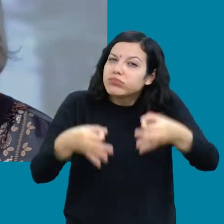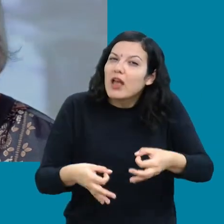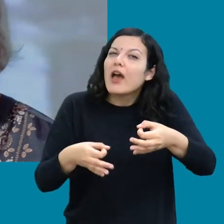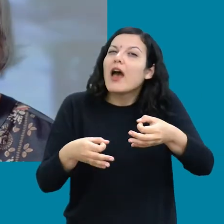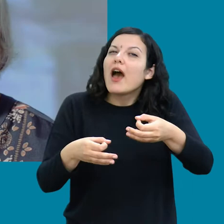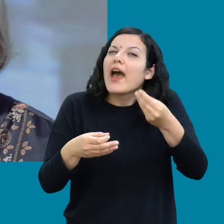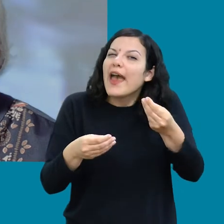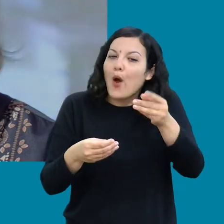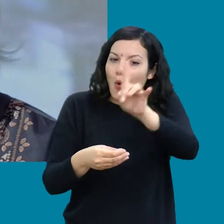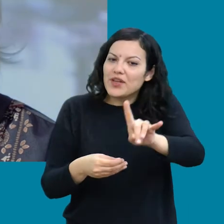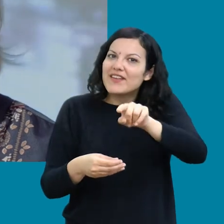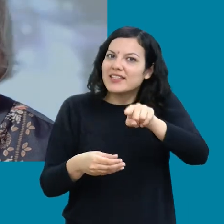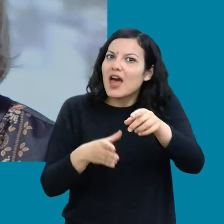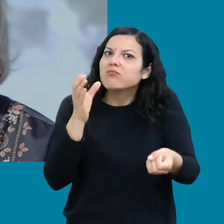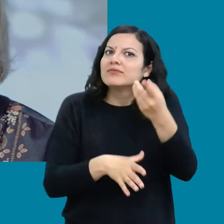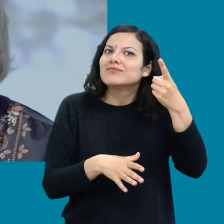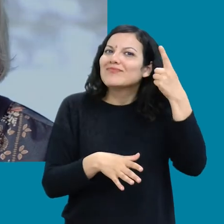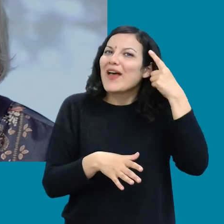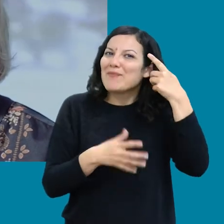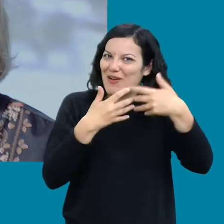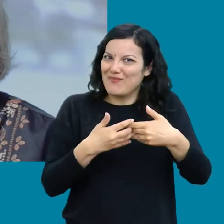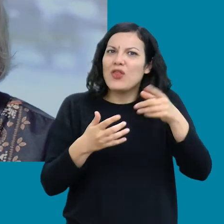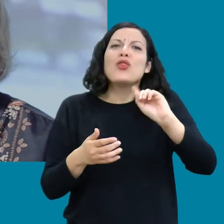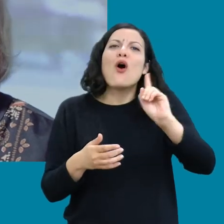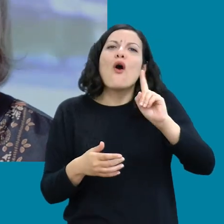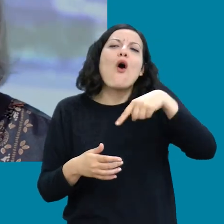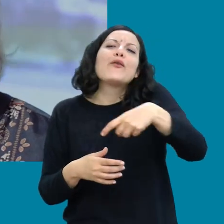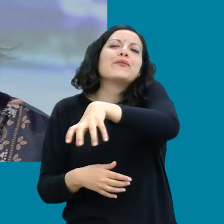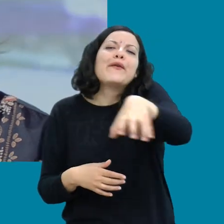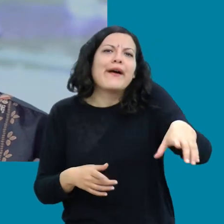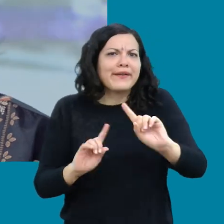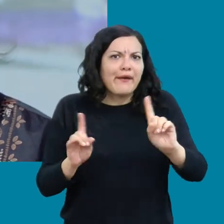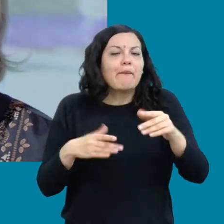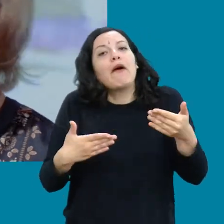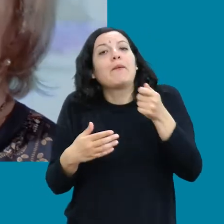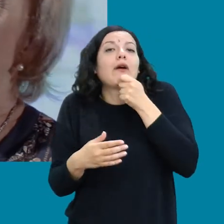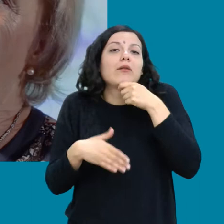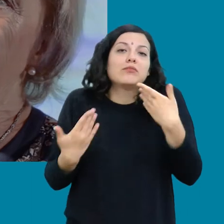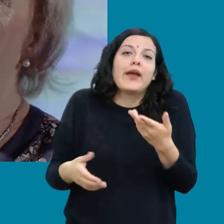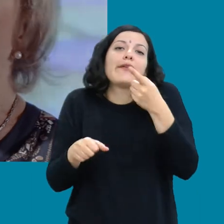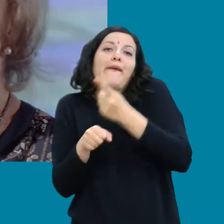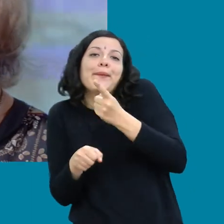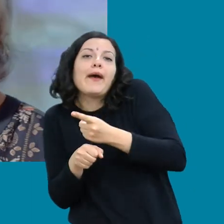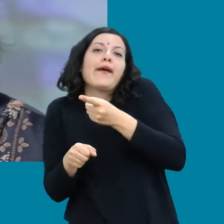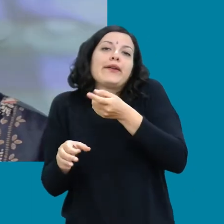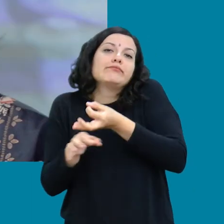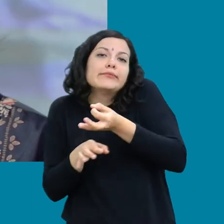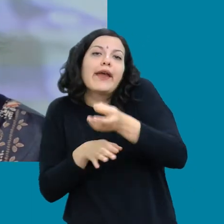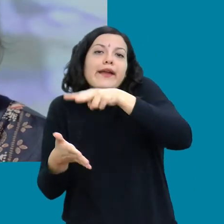a la universidad, no le está dada a otros lugares. Sí, vos me podés decir, bueno, el sistema educativo